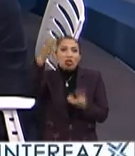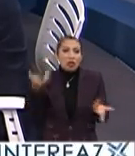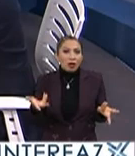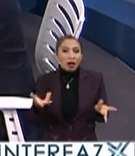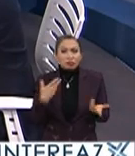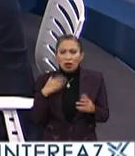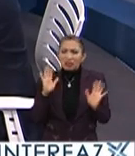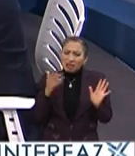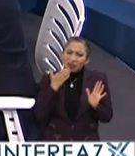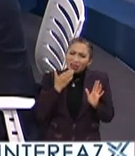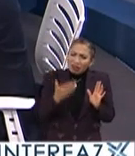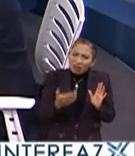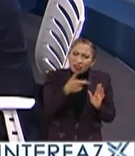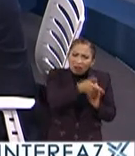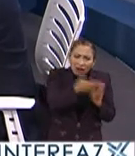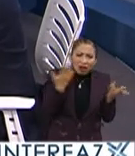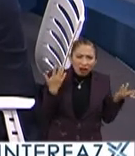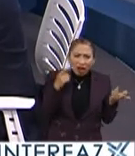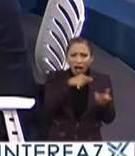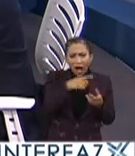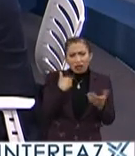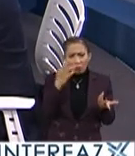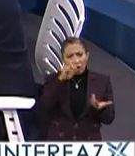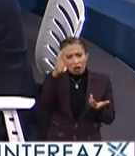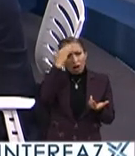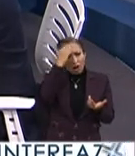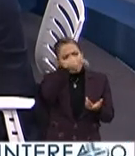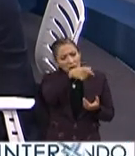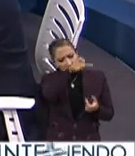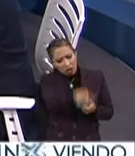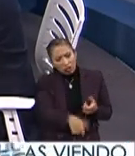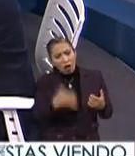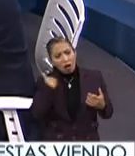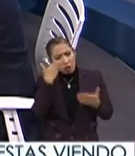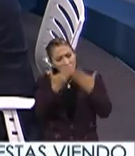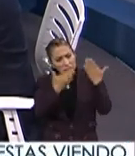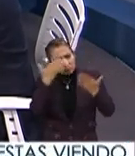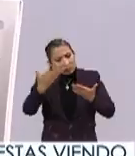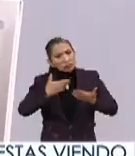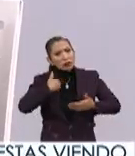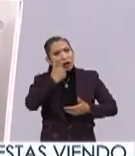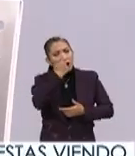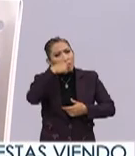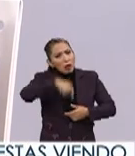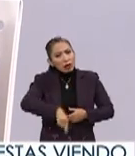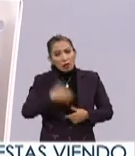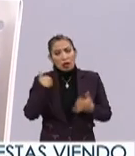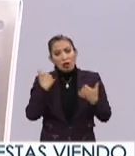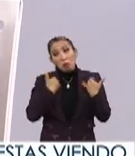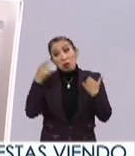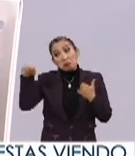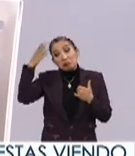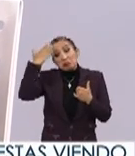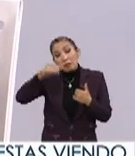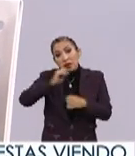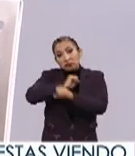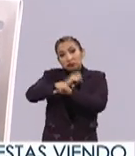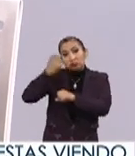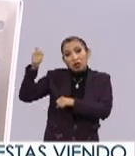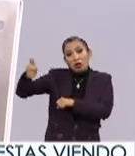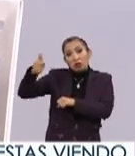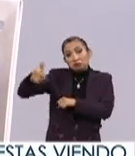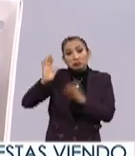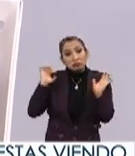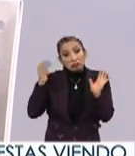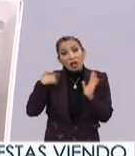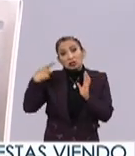Pero yo digo, bueno, finalmente es un reconocimiento a la formación institucional y el muchacho ya sabrá cómo se defiende solito